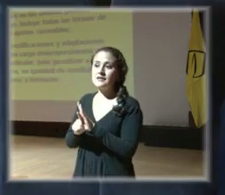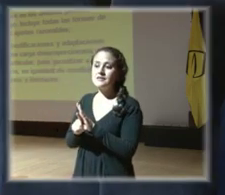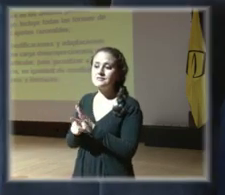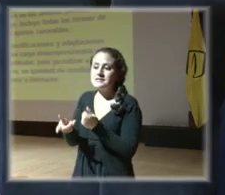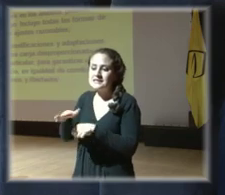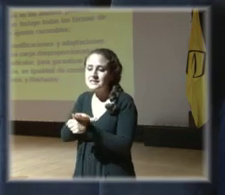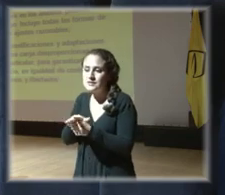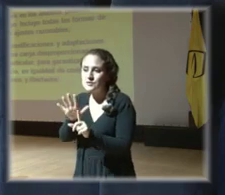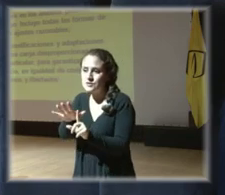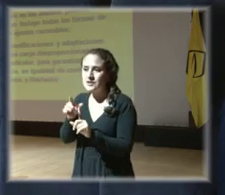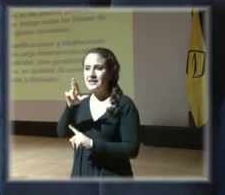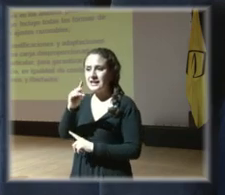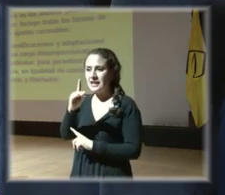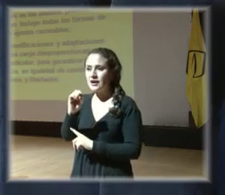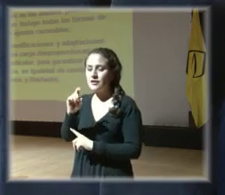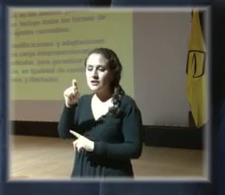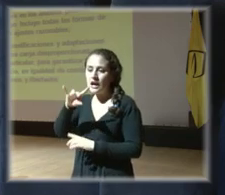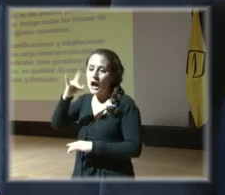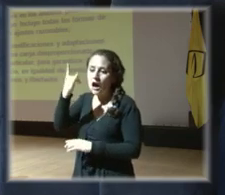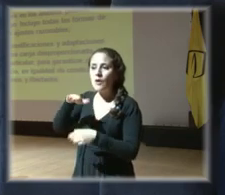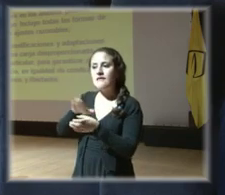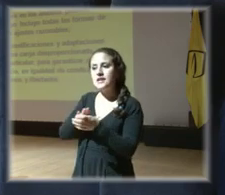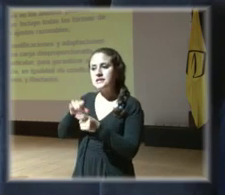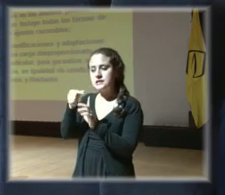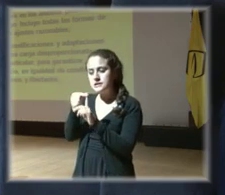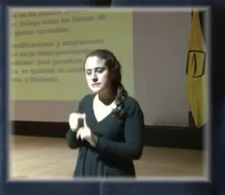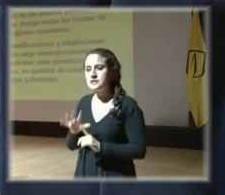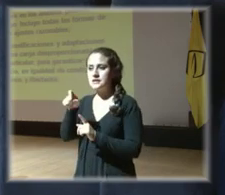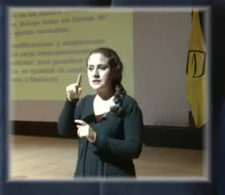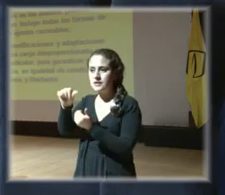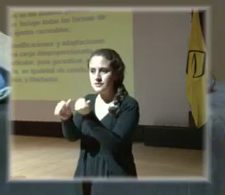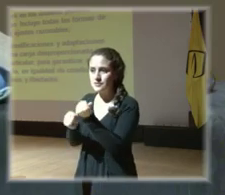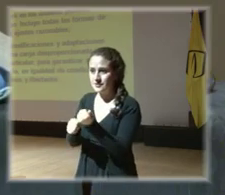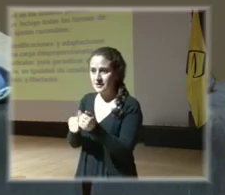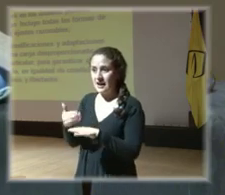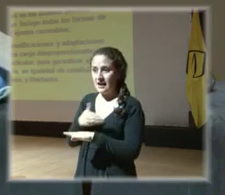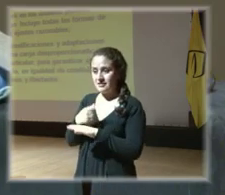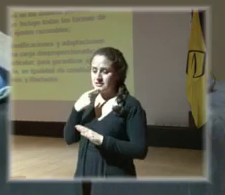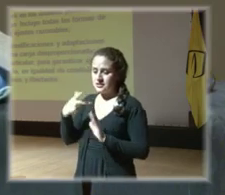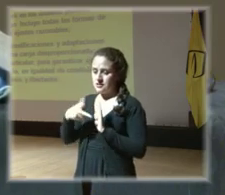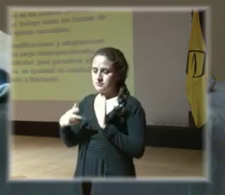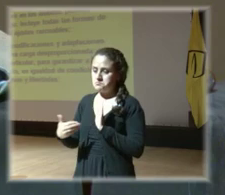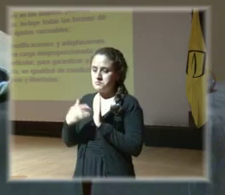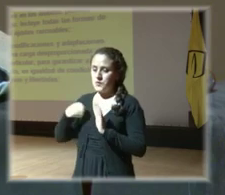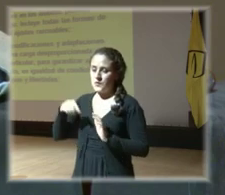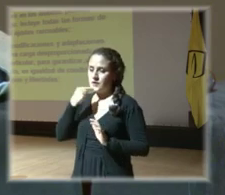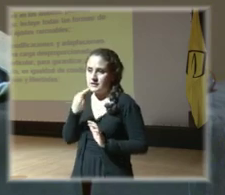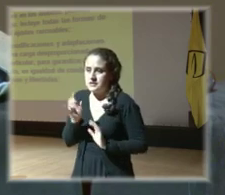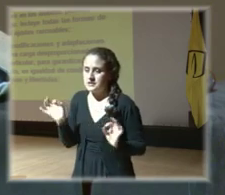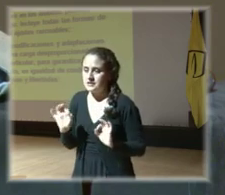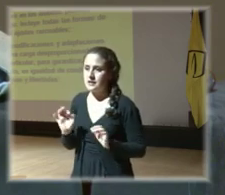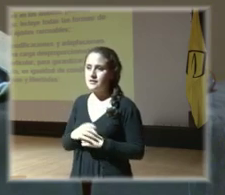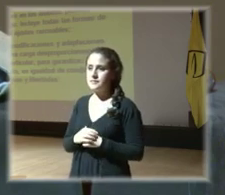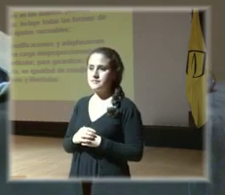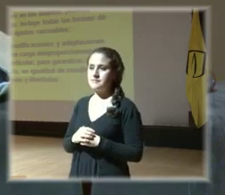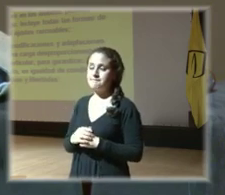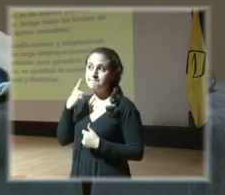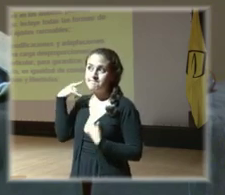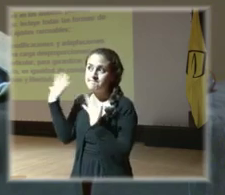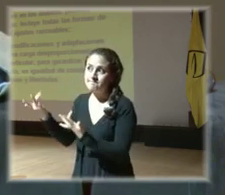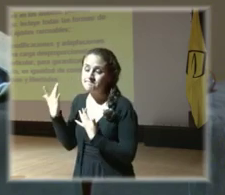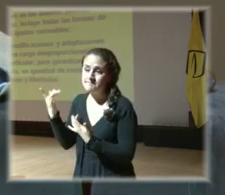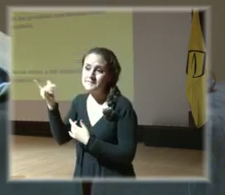Ricardo necesita de un tutor, o sea, esta figura no se declaró inconstitucional, así que, bueno, teníamos que